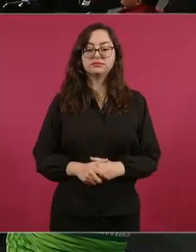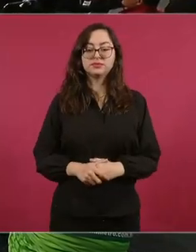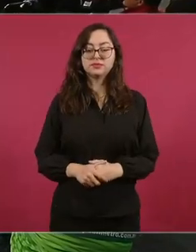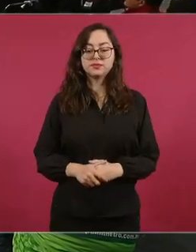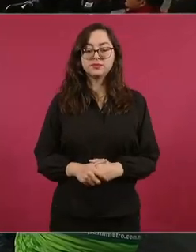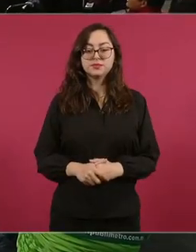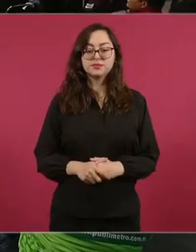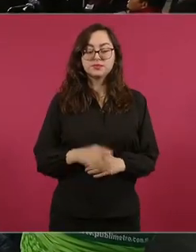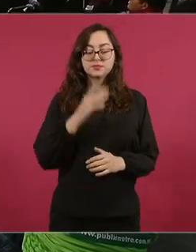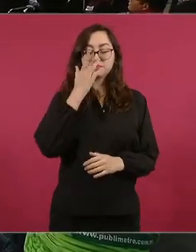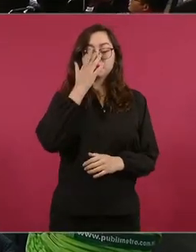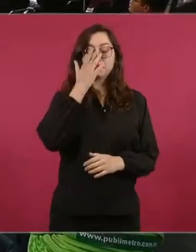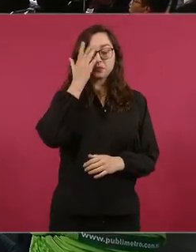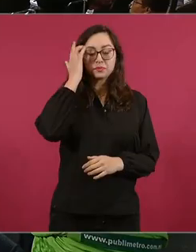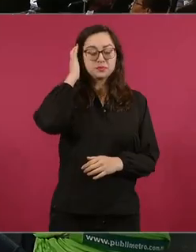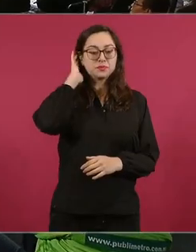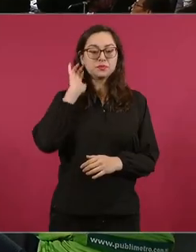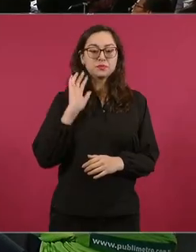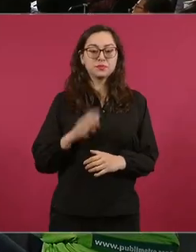Yo creo más